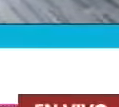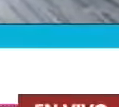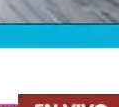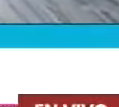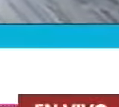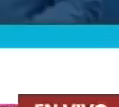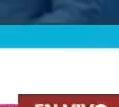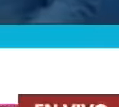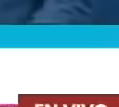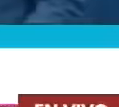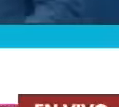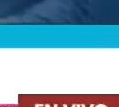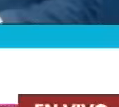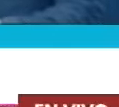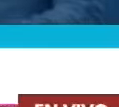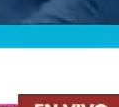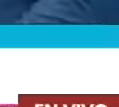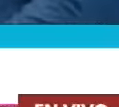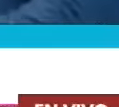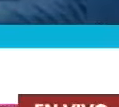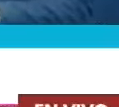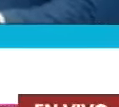final.